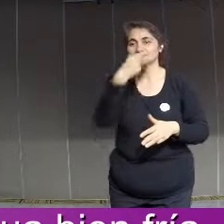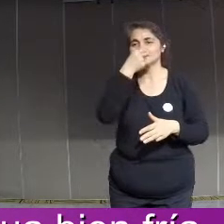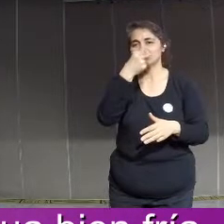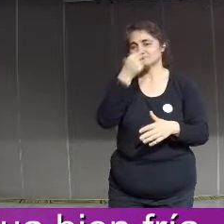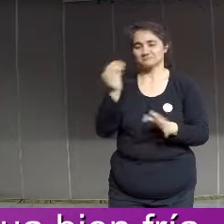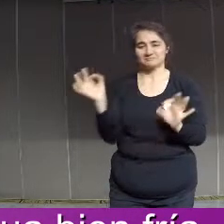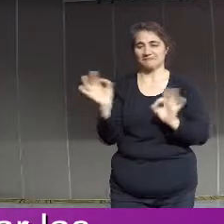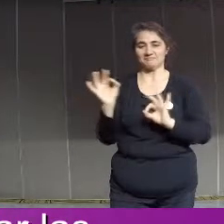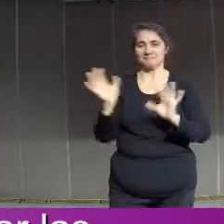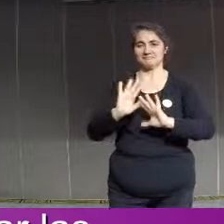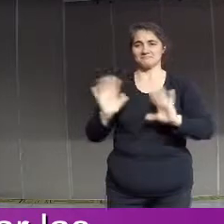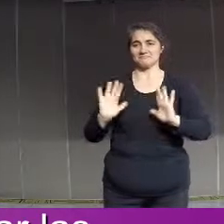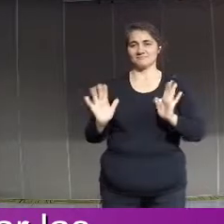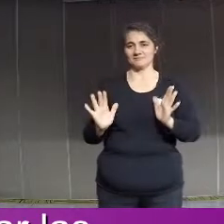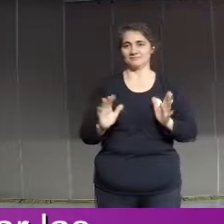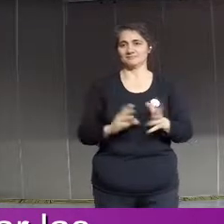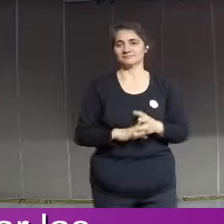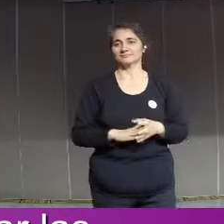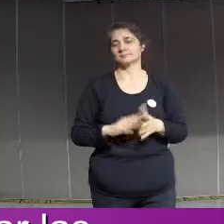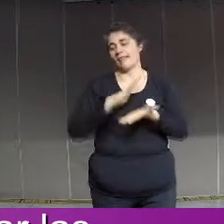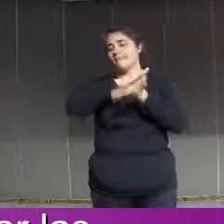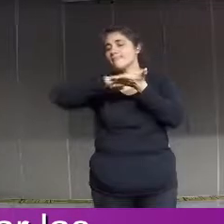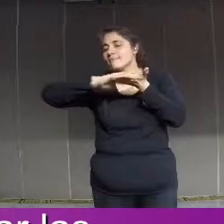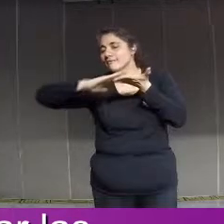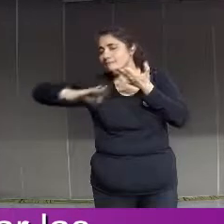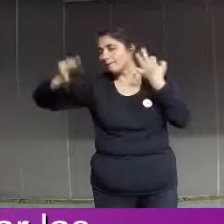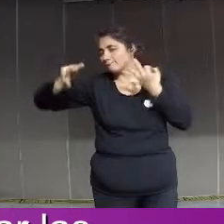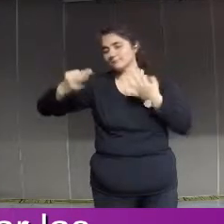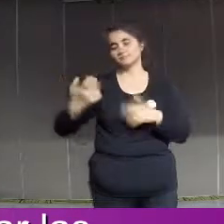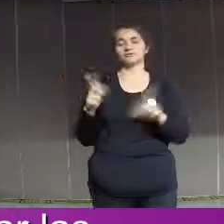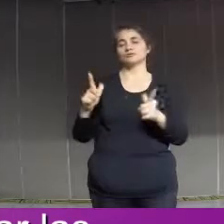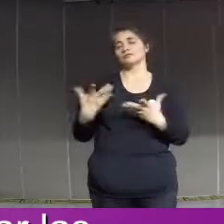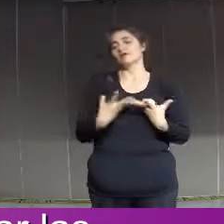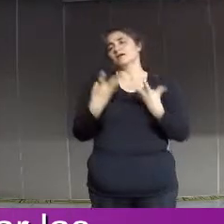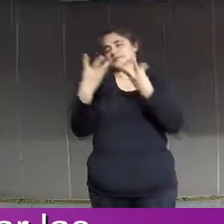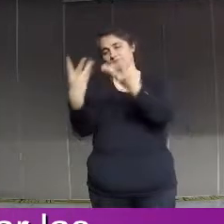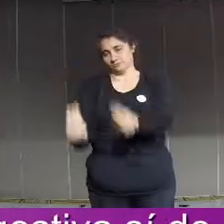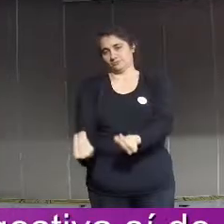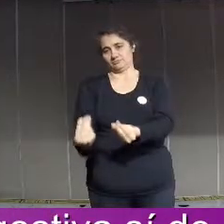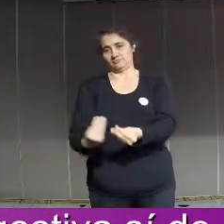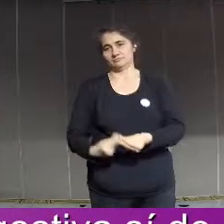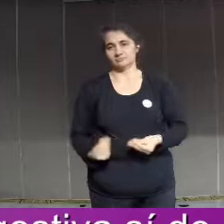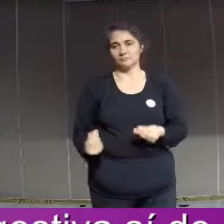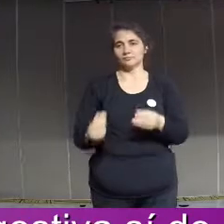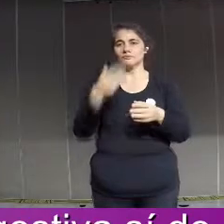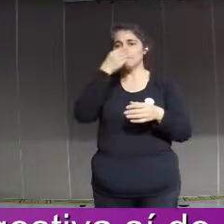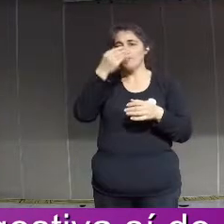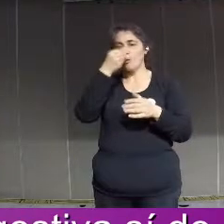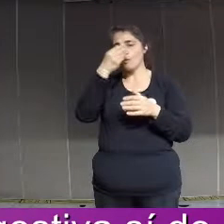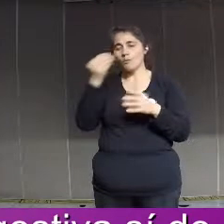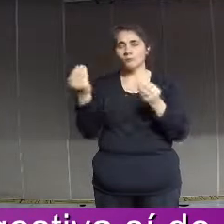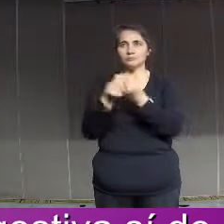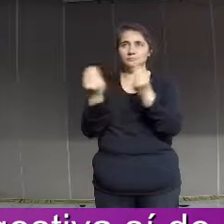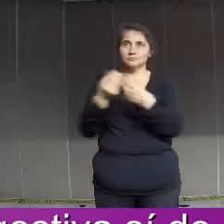queda tanto pegada. Tampoco es que limpia todo, pero favorece a que no haya tanto moco en la pared de